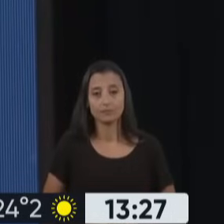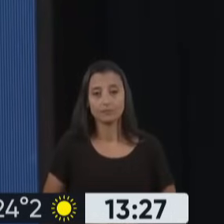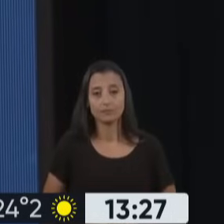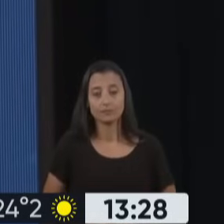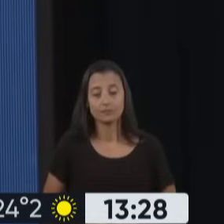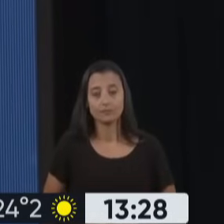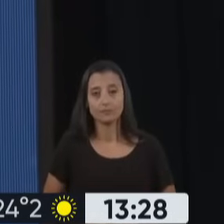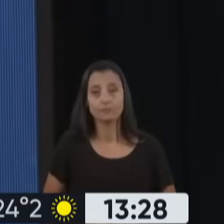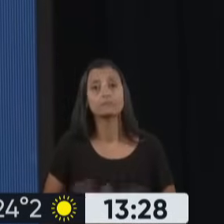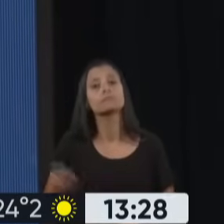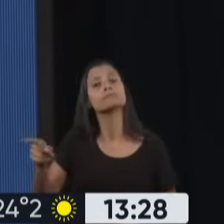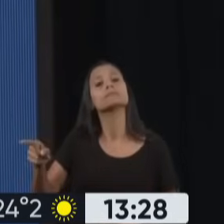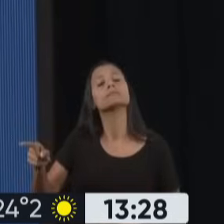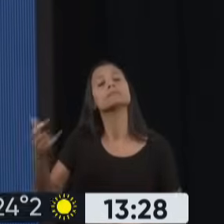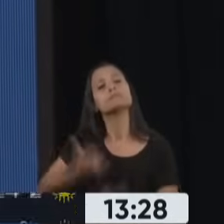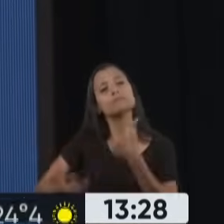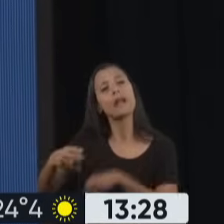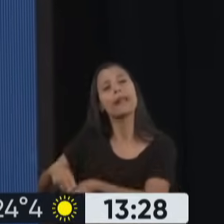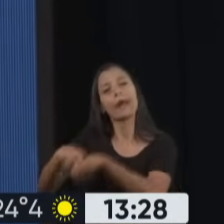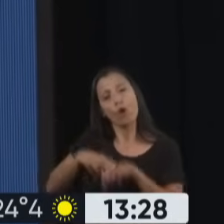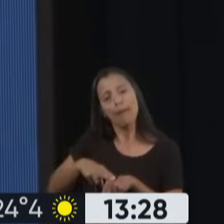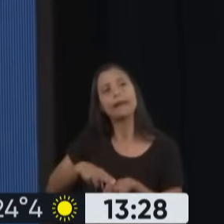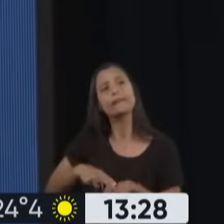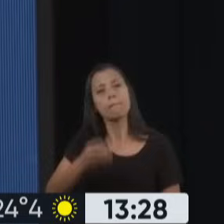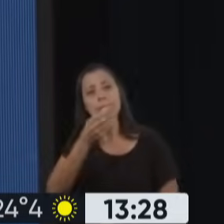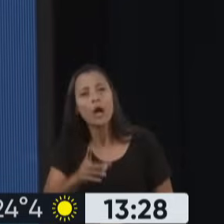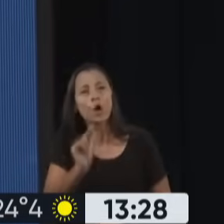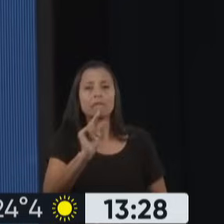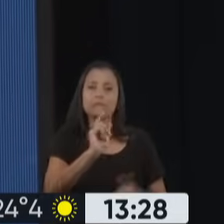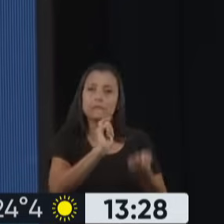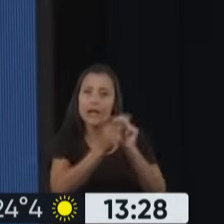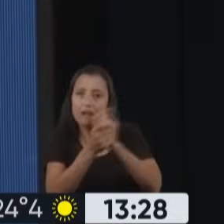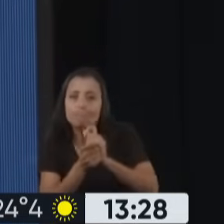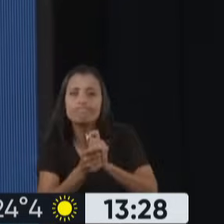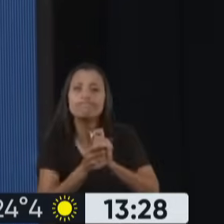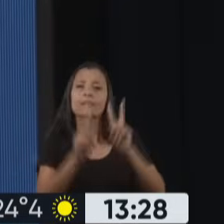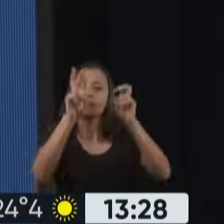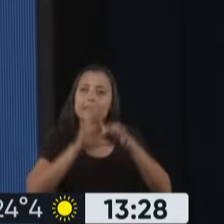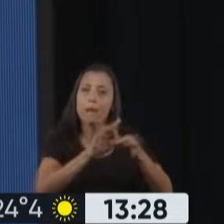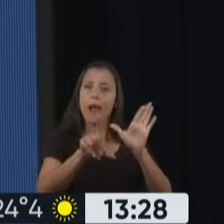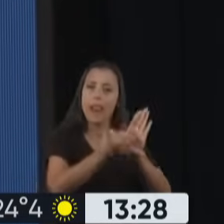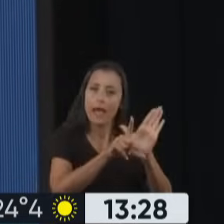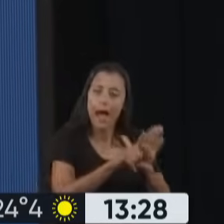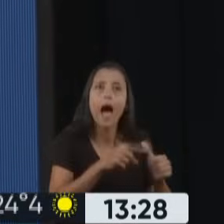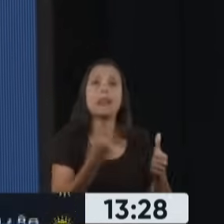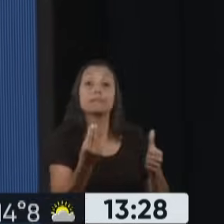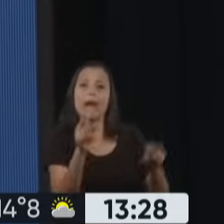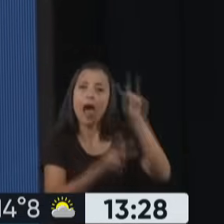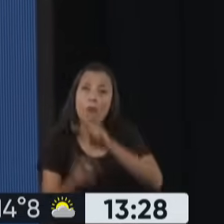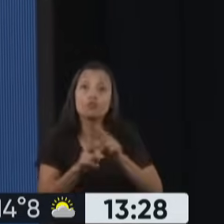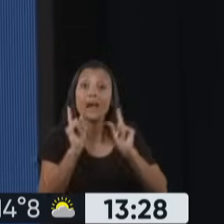bueno, me sugiere hacer algunas modificaciones en la estructura de legales, digo, para que las